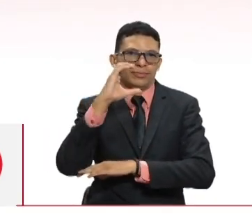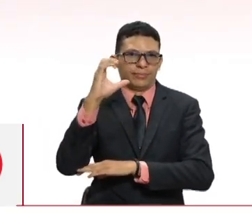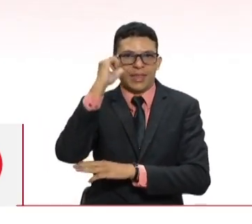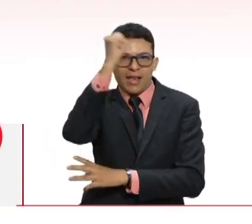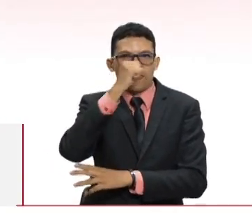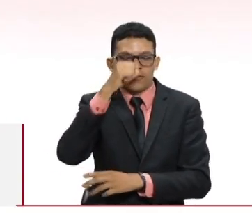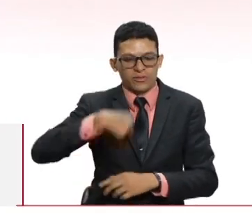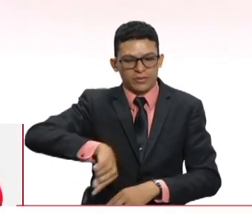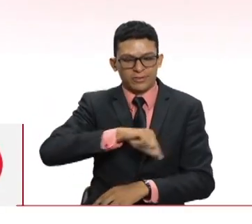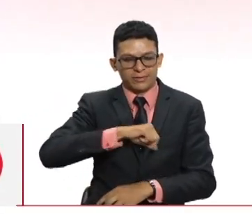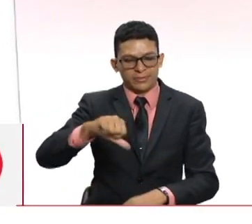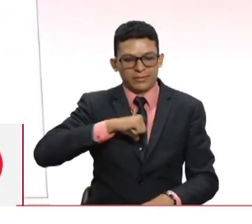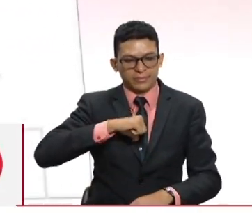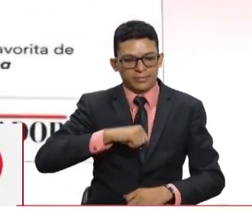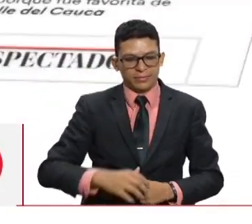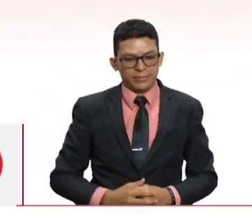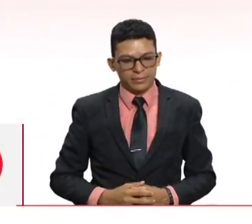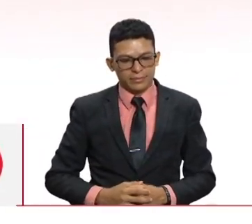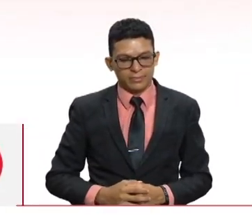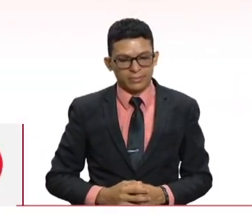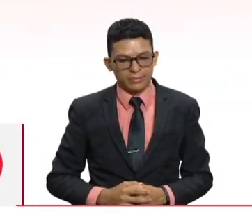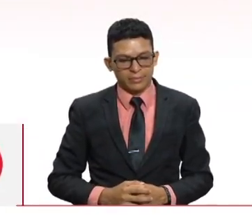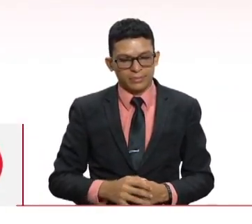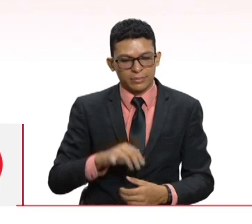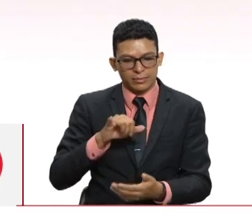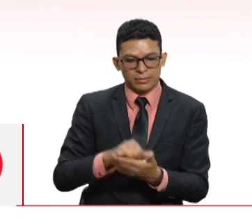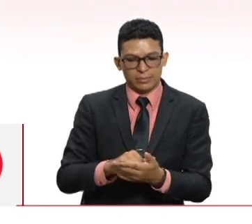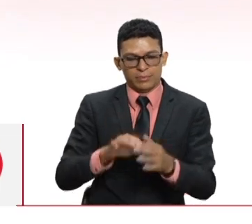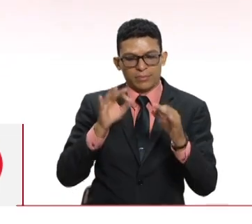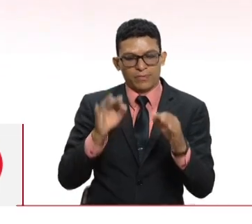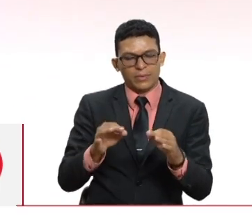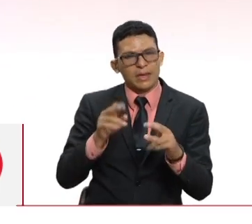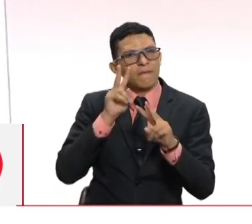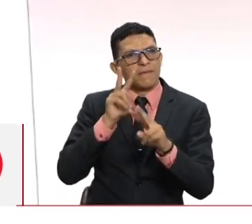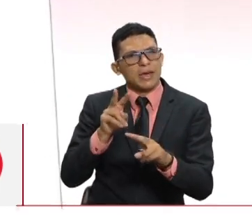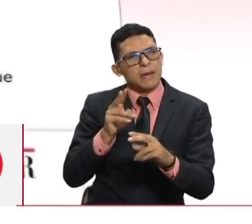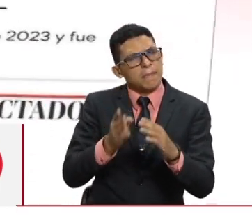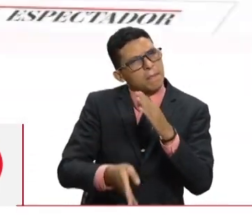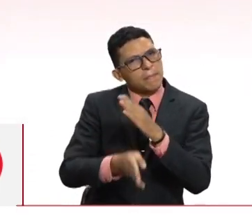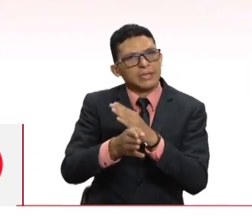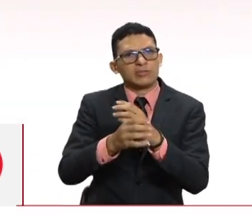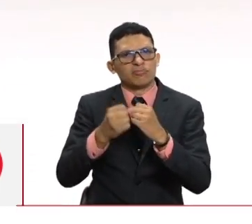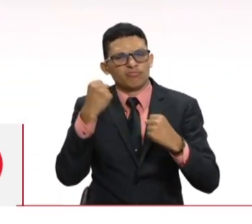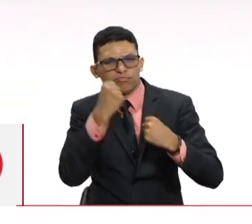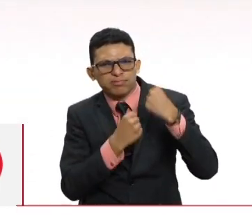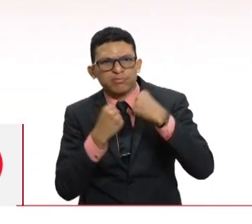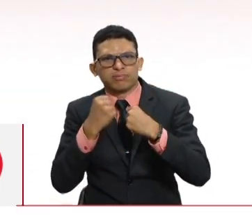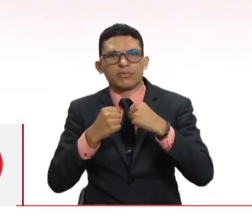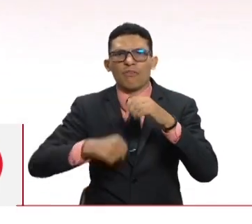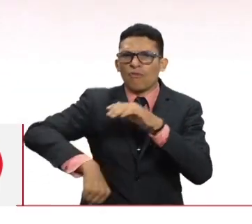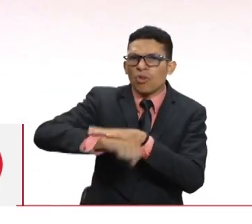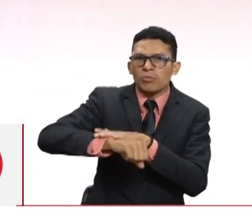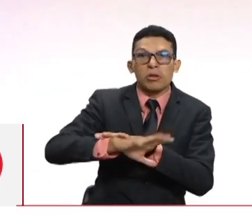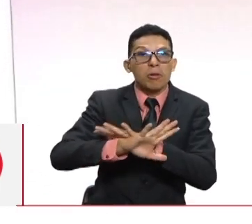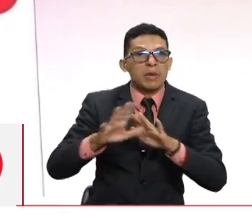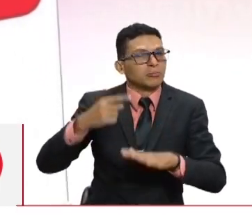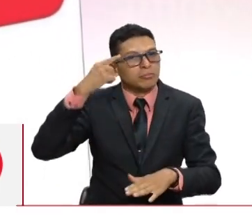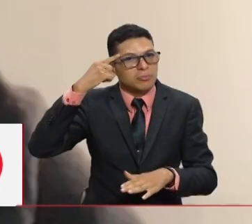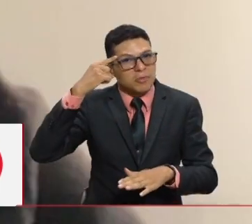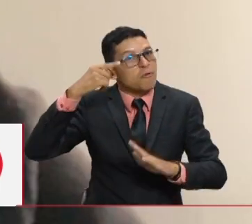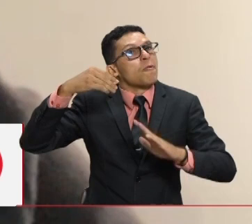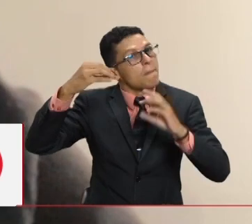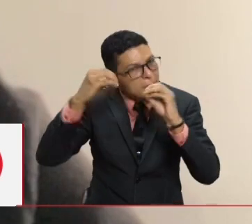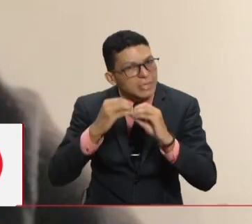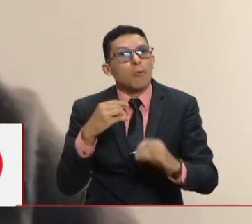que tenemos. Que miremos un poco más allá del deporte, del boxeo y del fútbol. Realmente durante